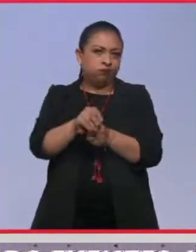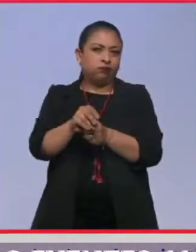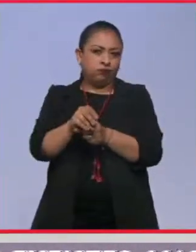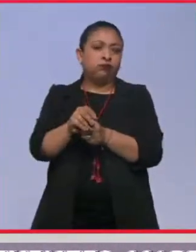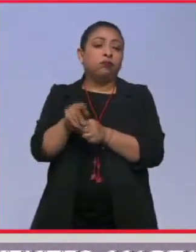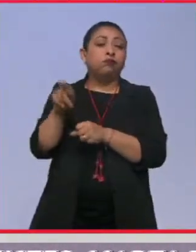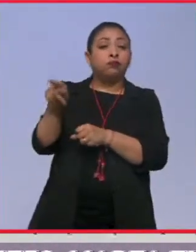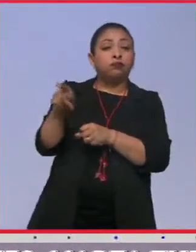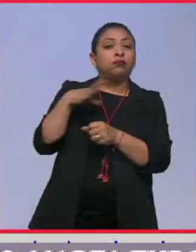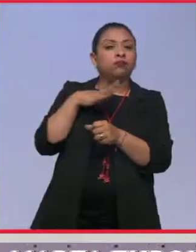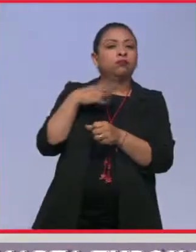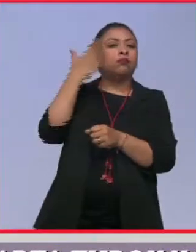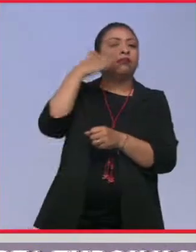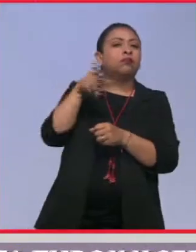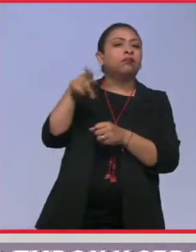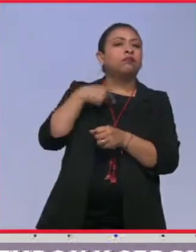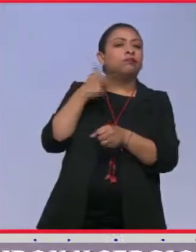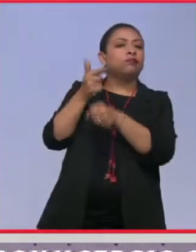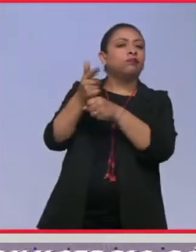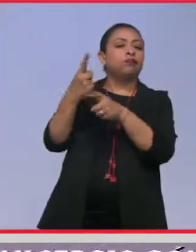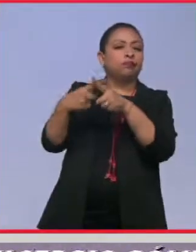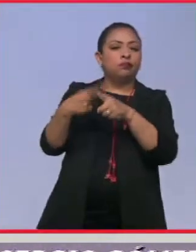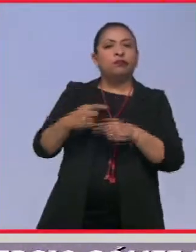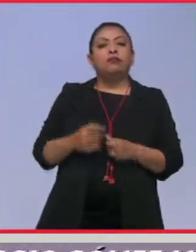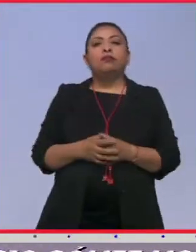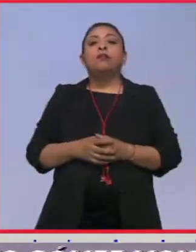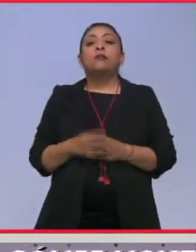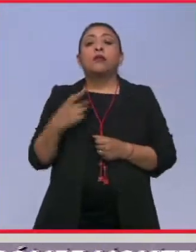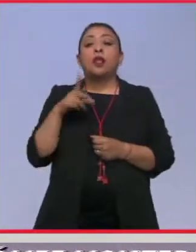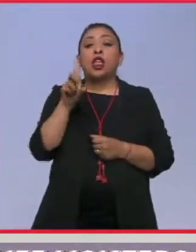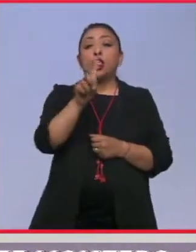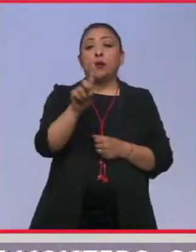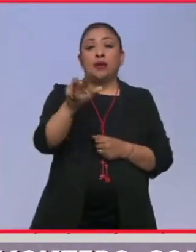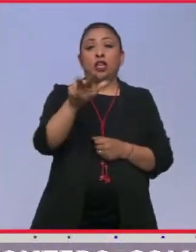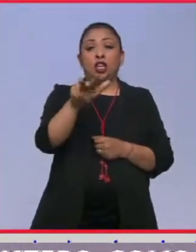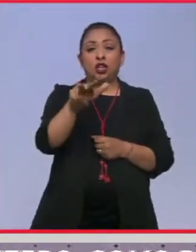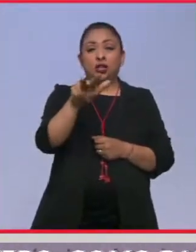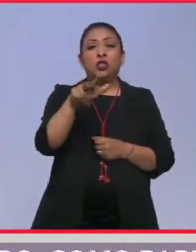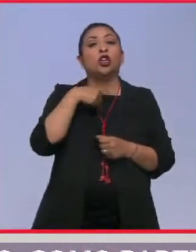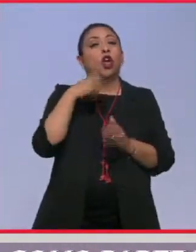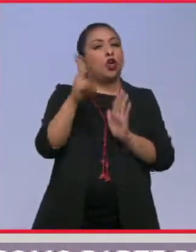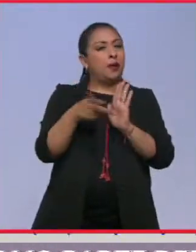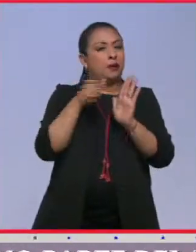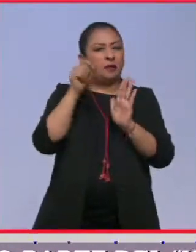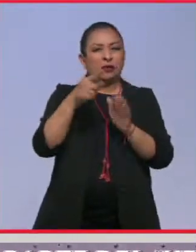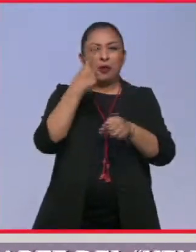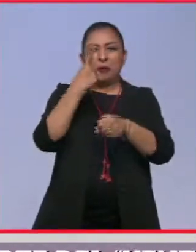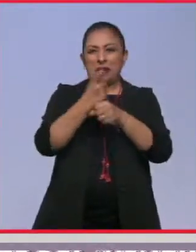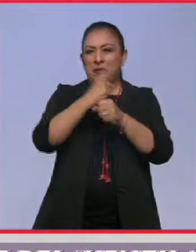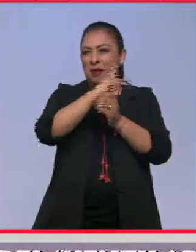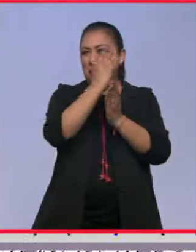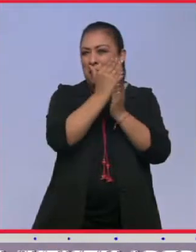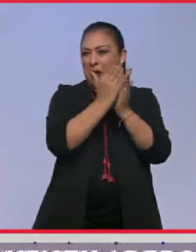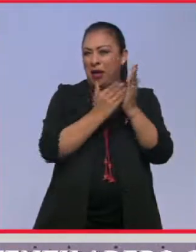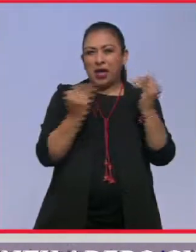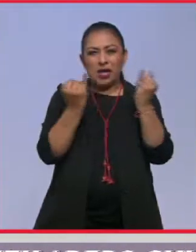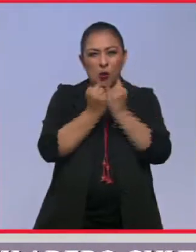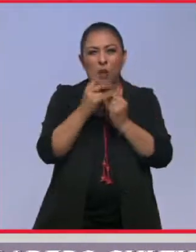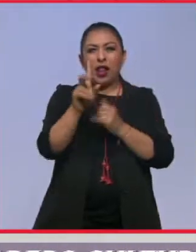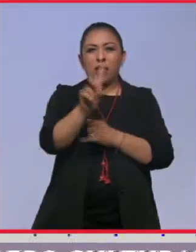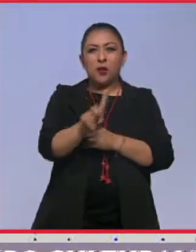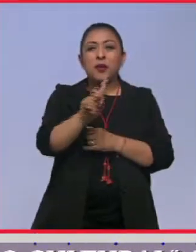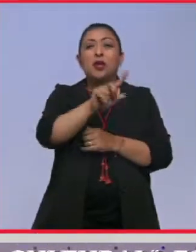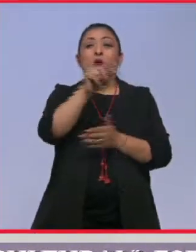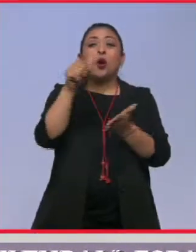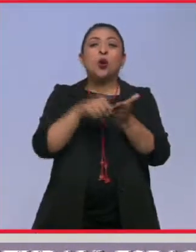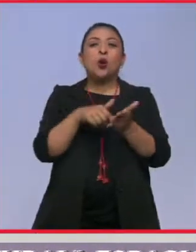a ser quien es, ¿no? El domingo 18 se repetirá este primer programa, teniendo como escenario el